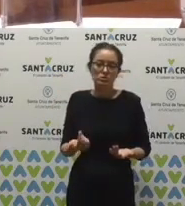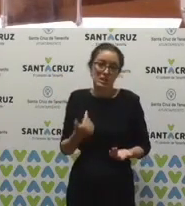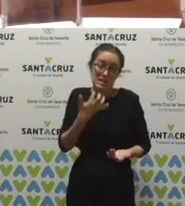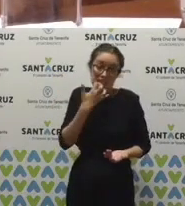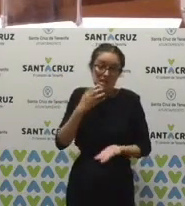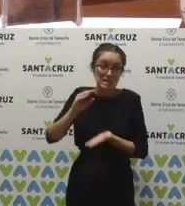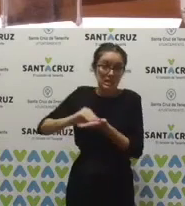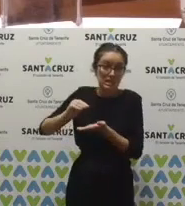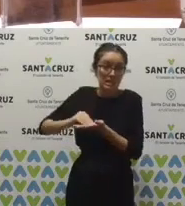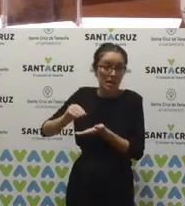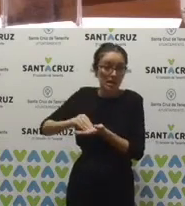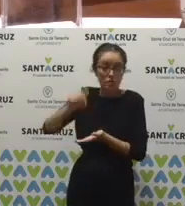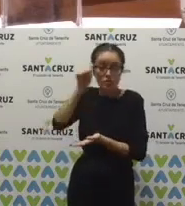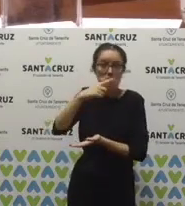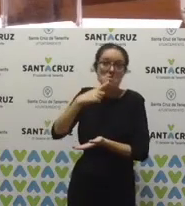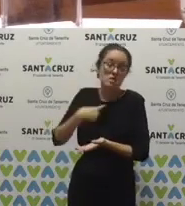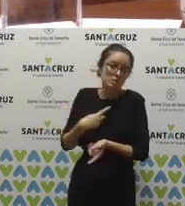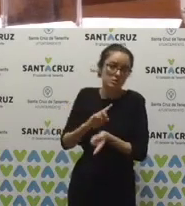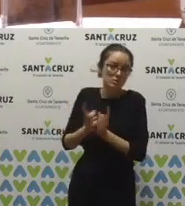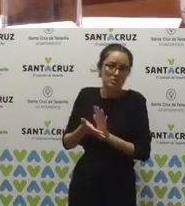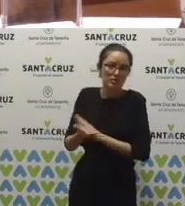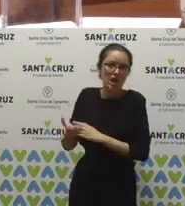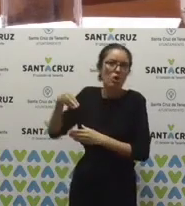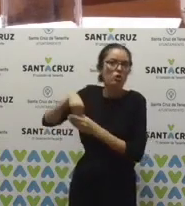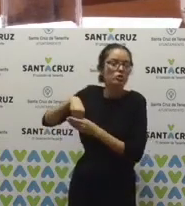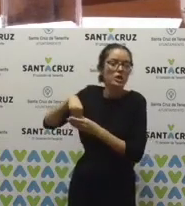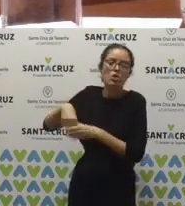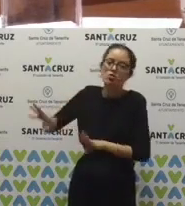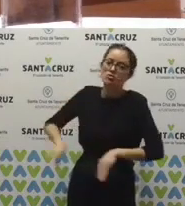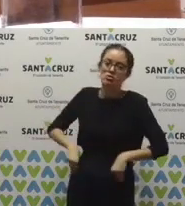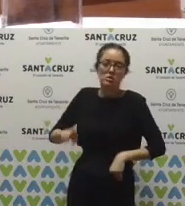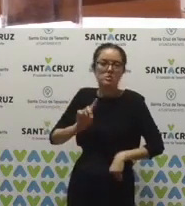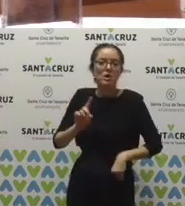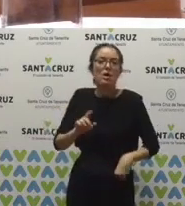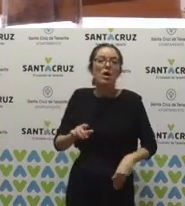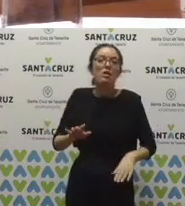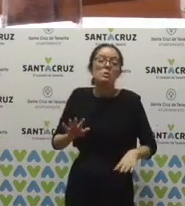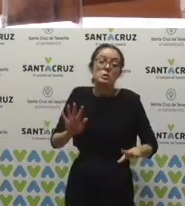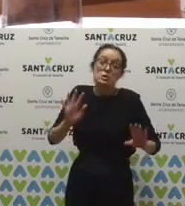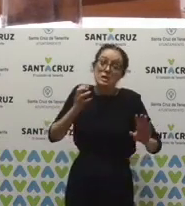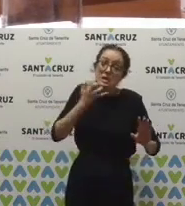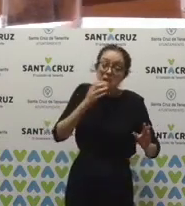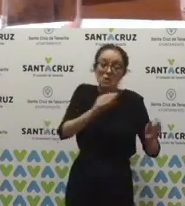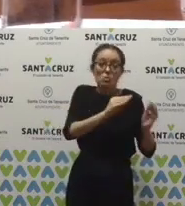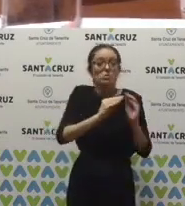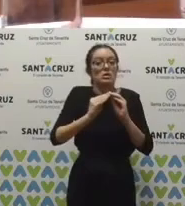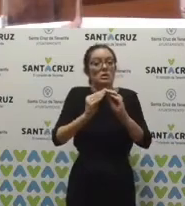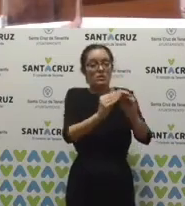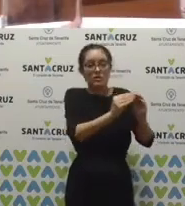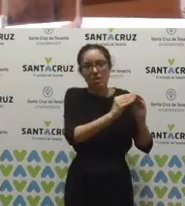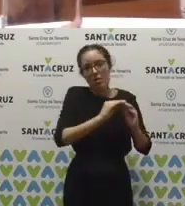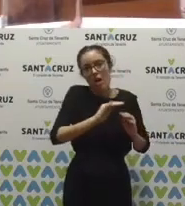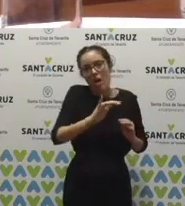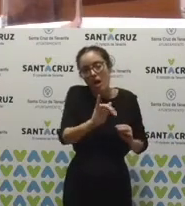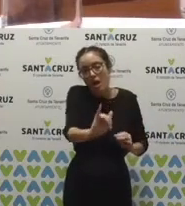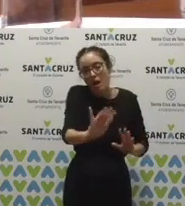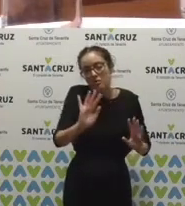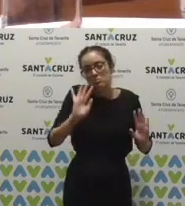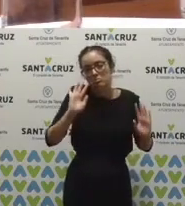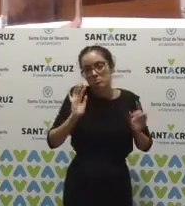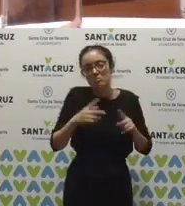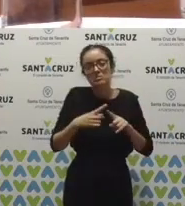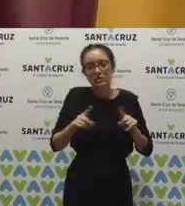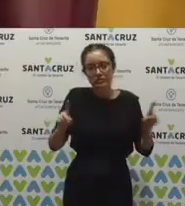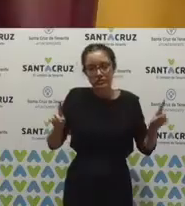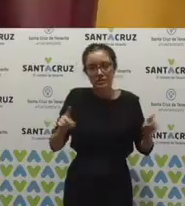aceptar ese contenido al no ser que haya unanimidad que está volver de el resto del grupo que estaría